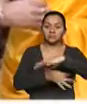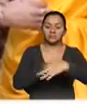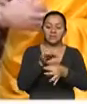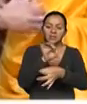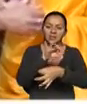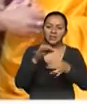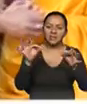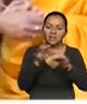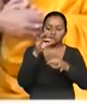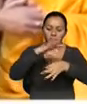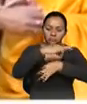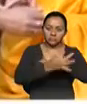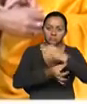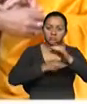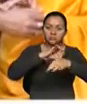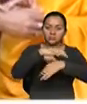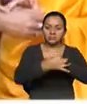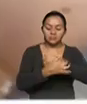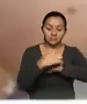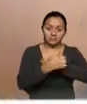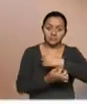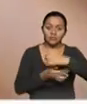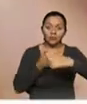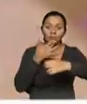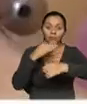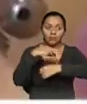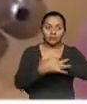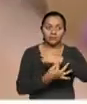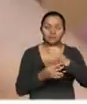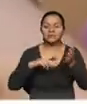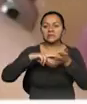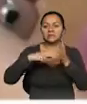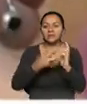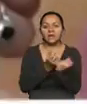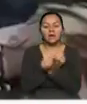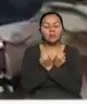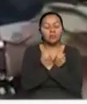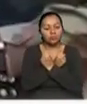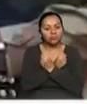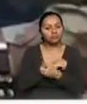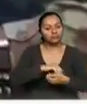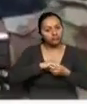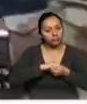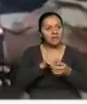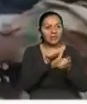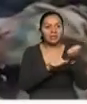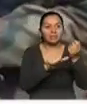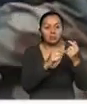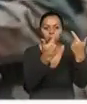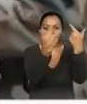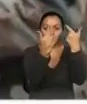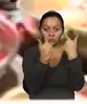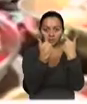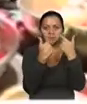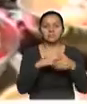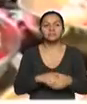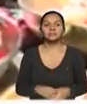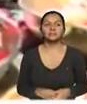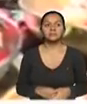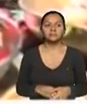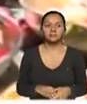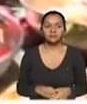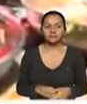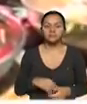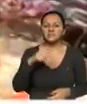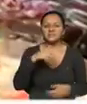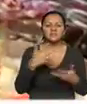llamados rakis para crear un brazalete que simboliza el amor fraternal y el deber de los hermanos de protegerlas. Se